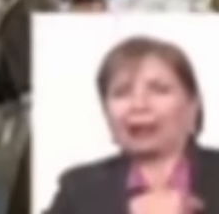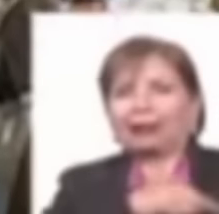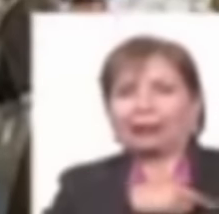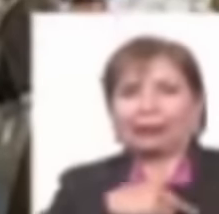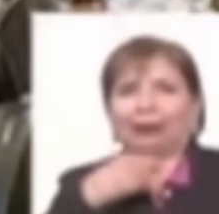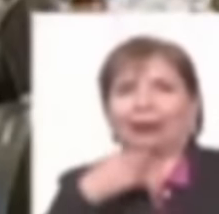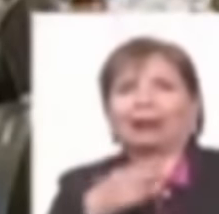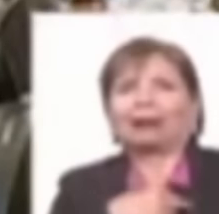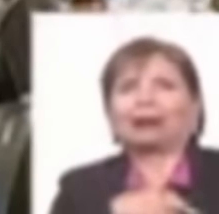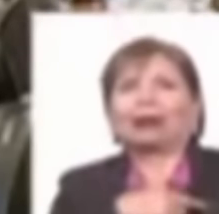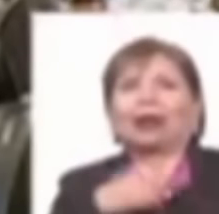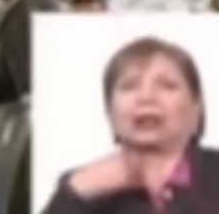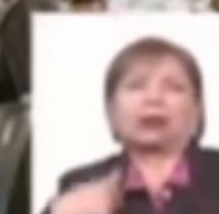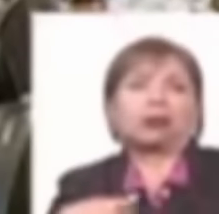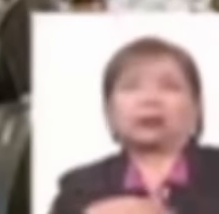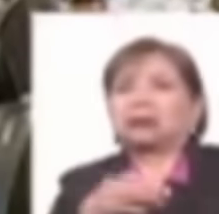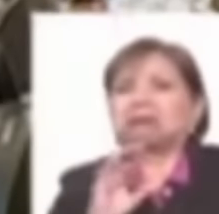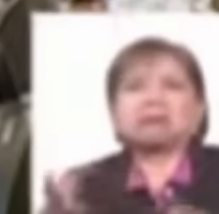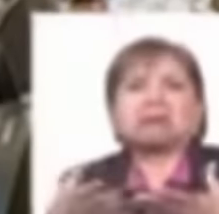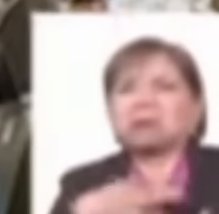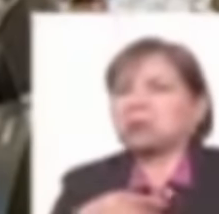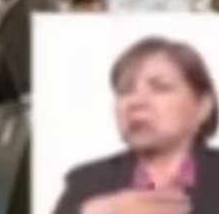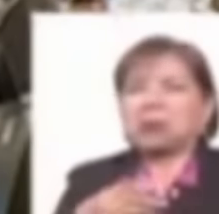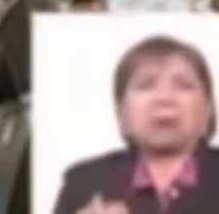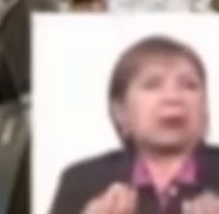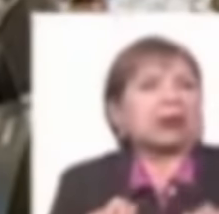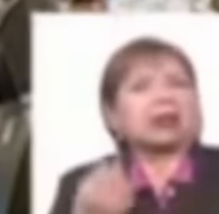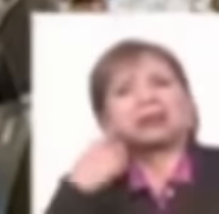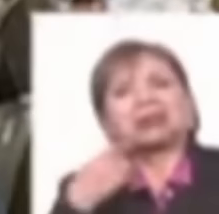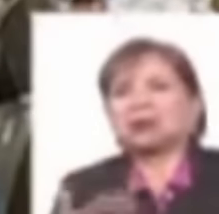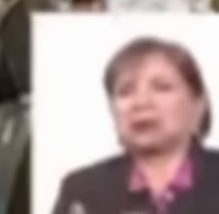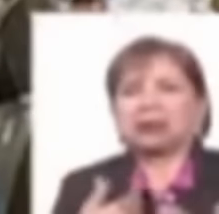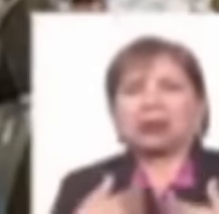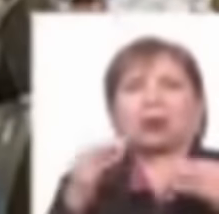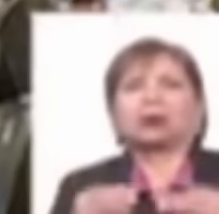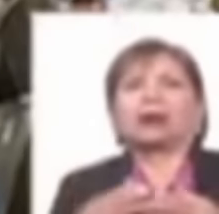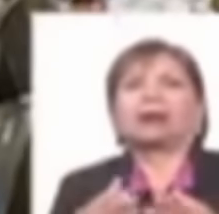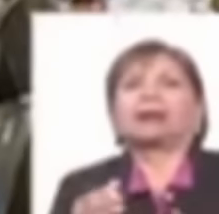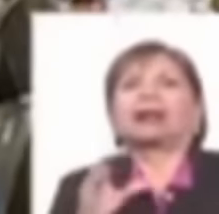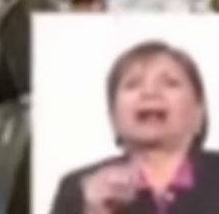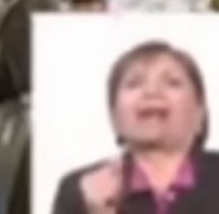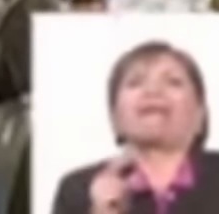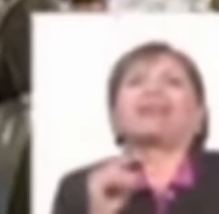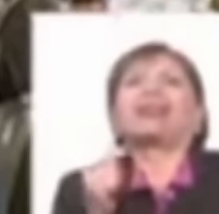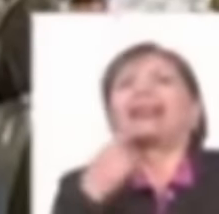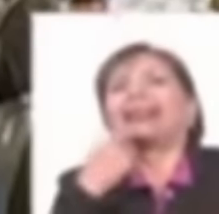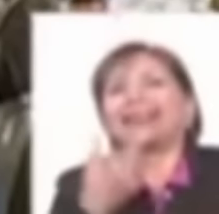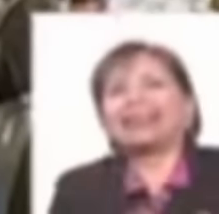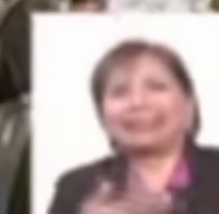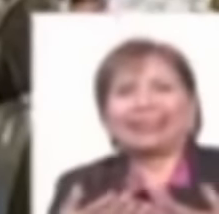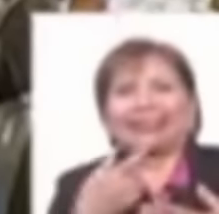eso es lo que él señala, y que a nosotros no nos hubiera gustado porque el señor tenía la condición de caviar. O sea, es